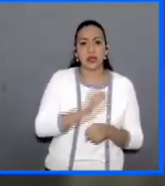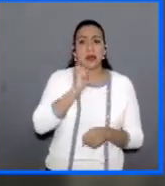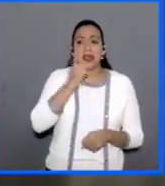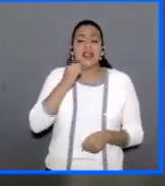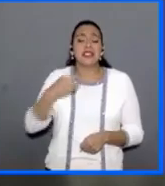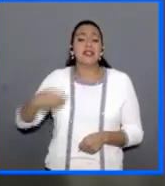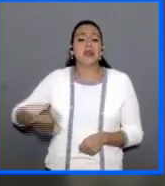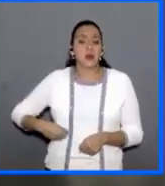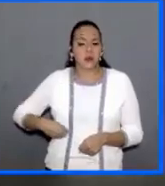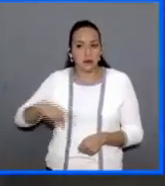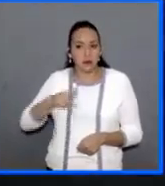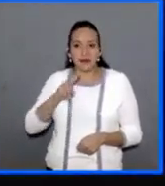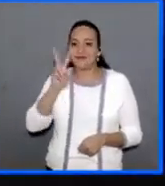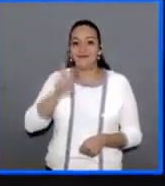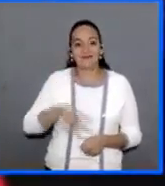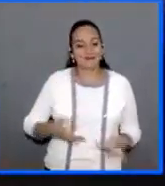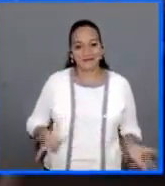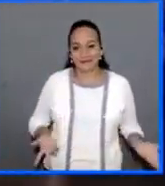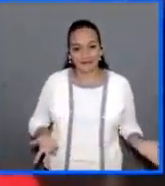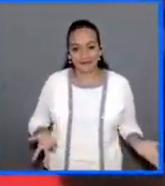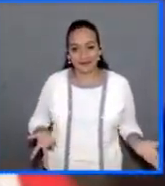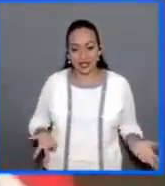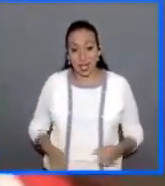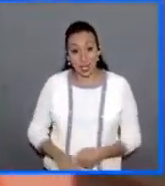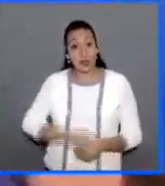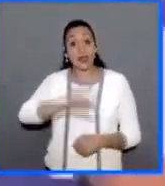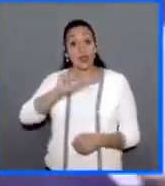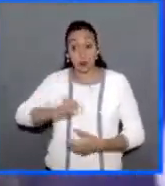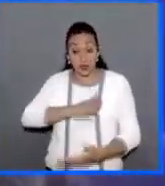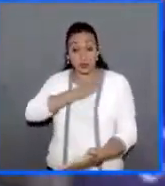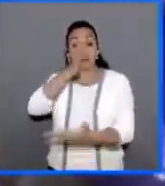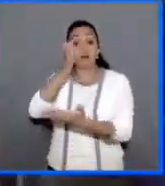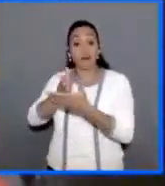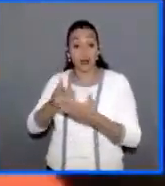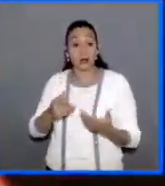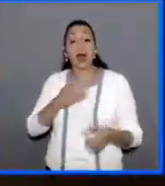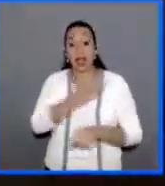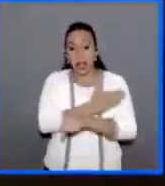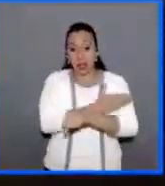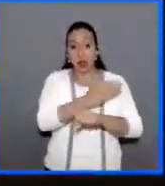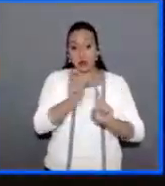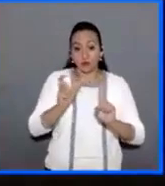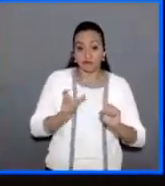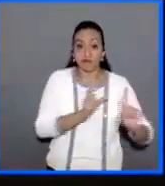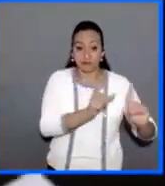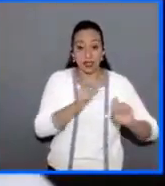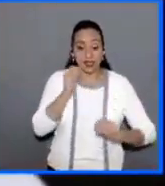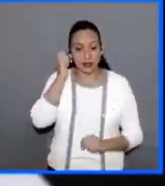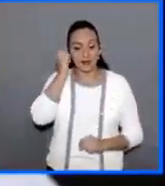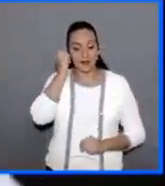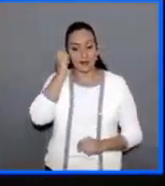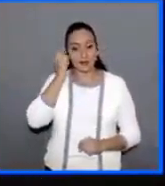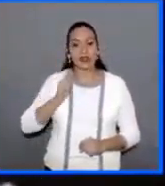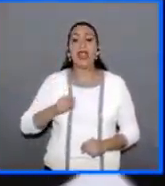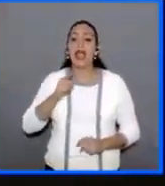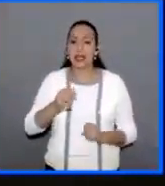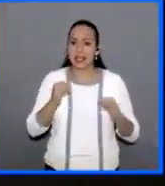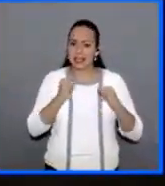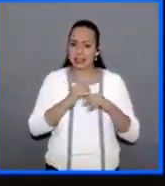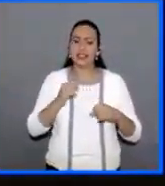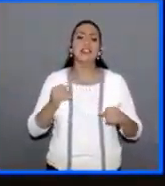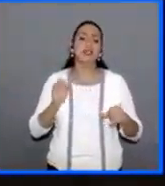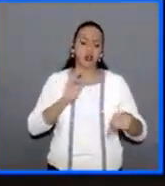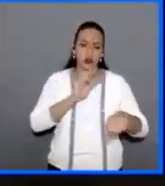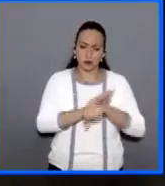Pública Federal acudió al lugar para atenderla durante su liberación. Dicha institución, que acompañó su defensa, considera que